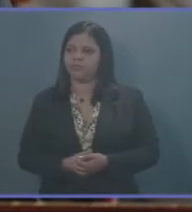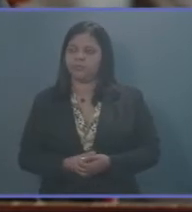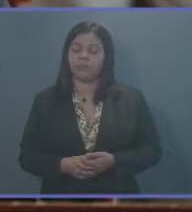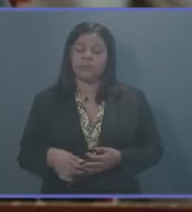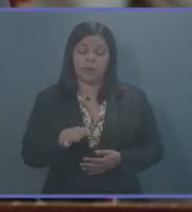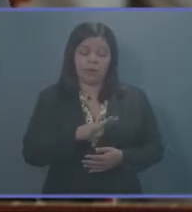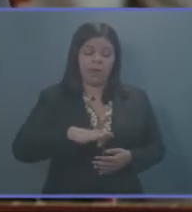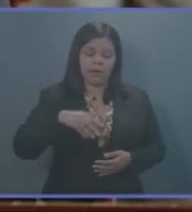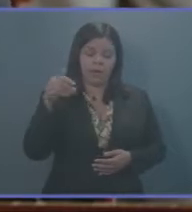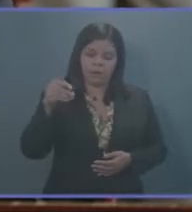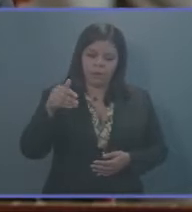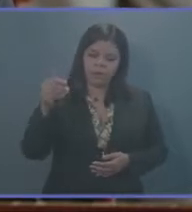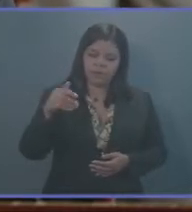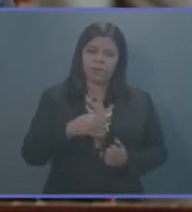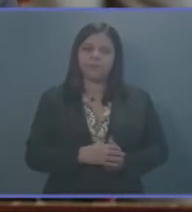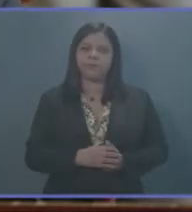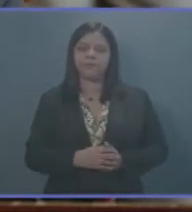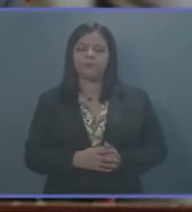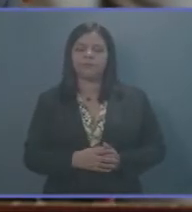Ramo de educación,